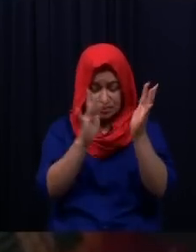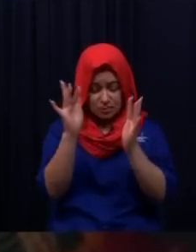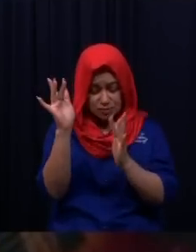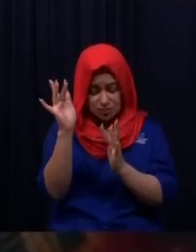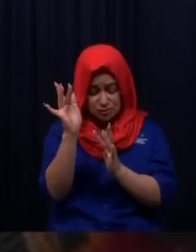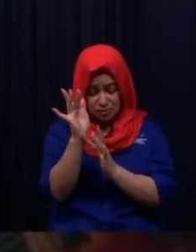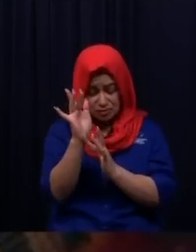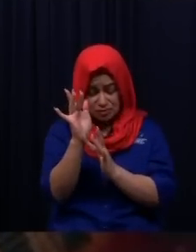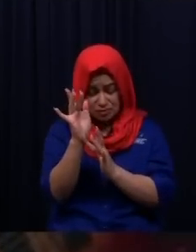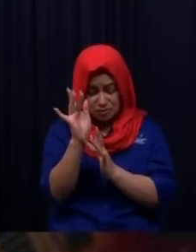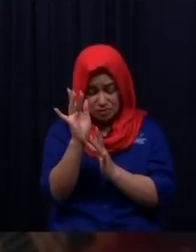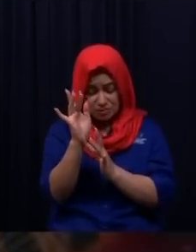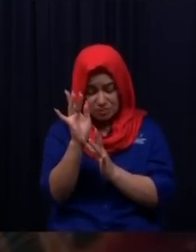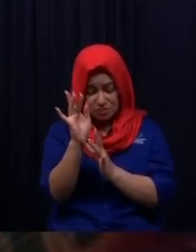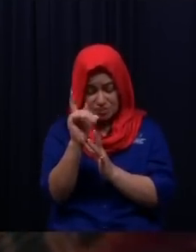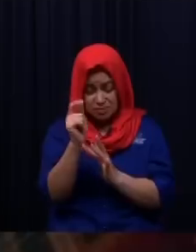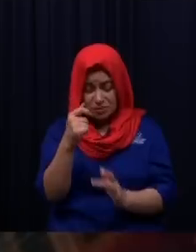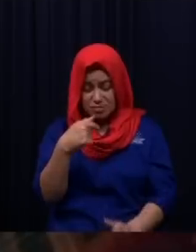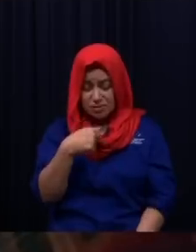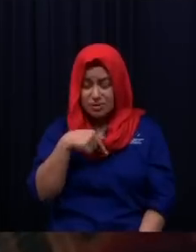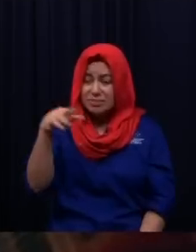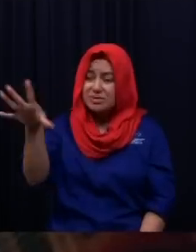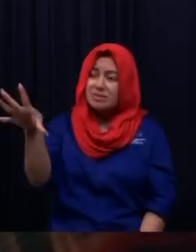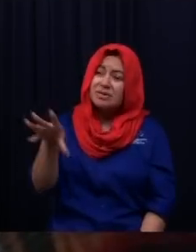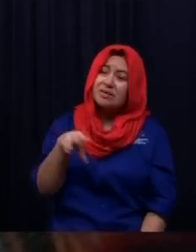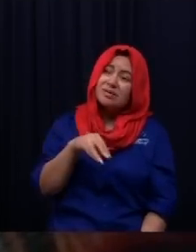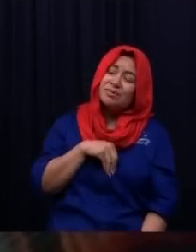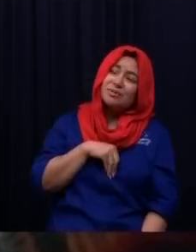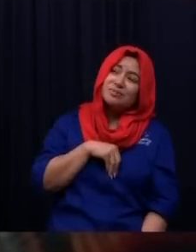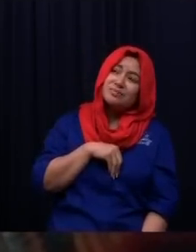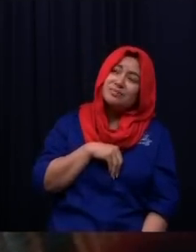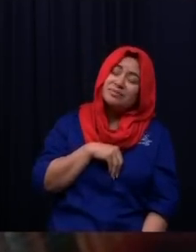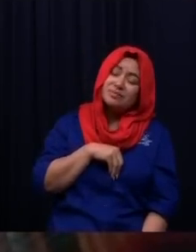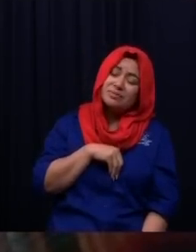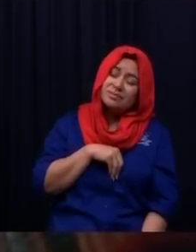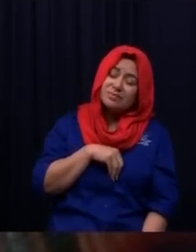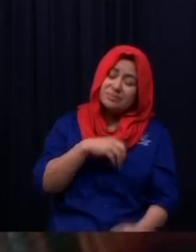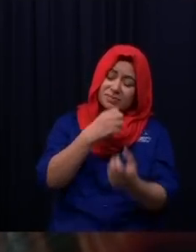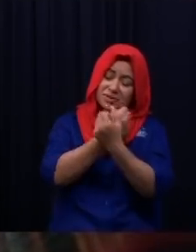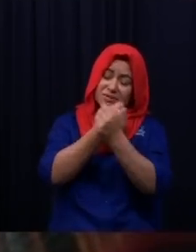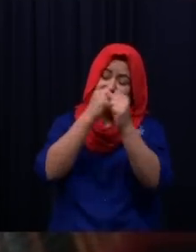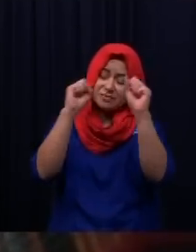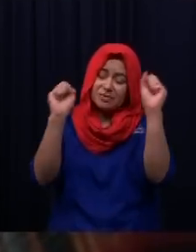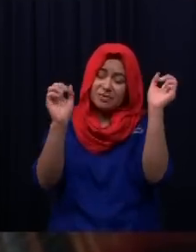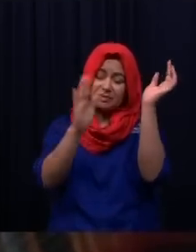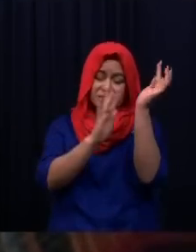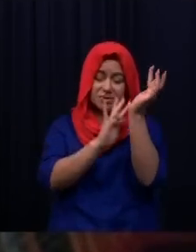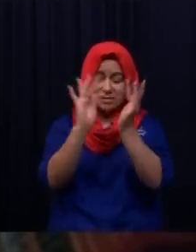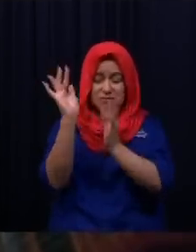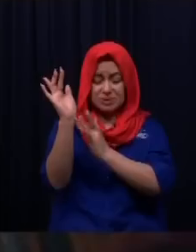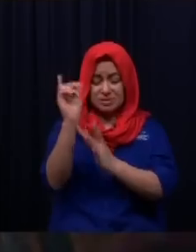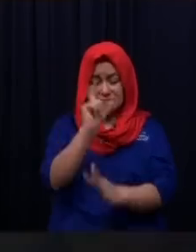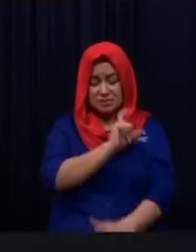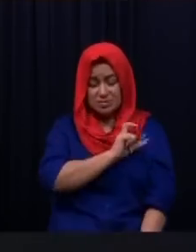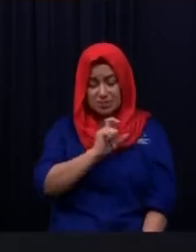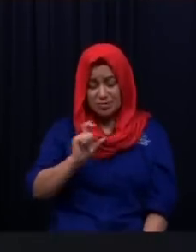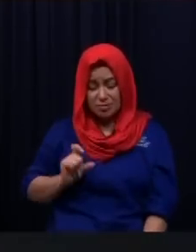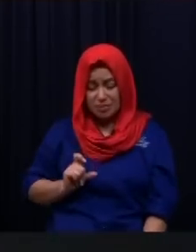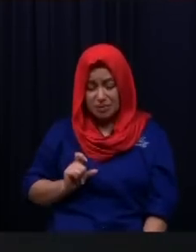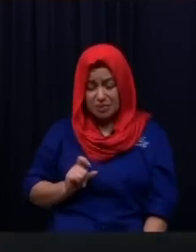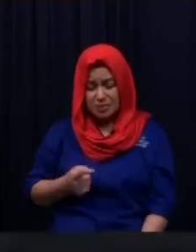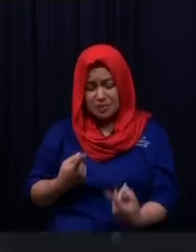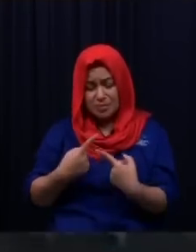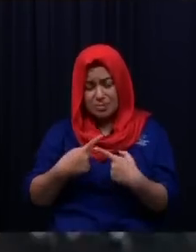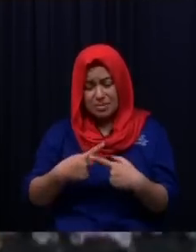yo te vengo aceptando como mi único Salvador en esta oportunidad, Señor Jesús. Pero reconozco que